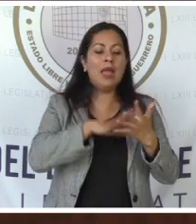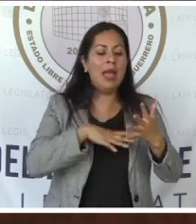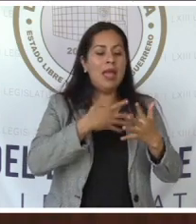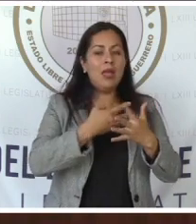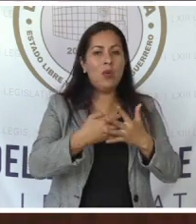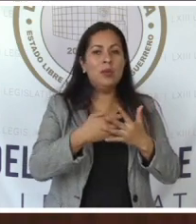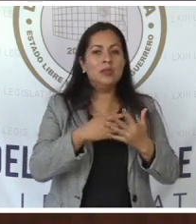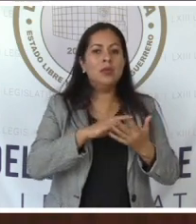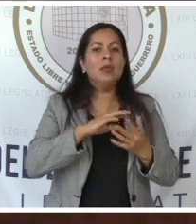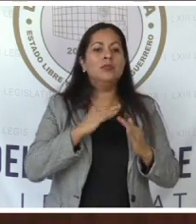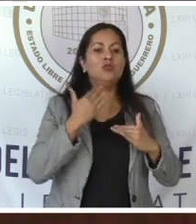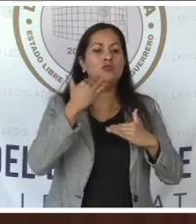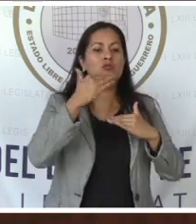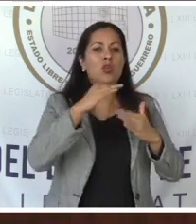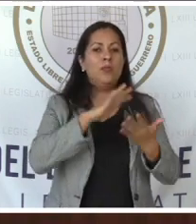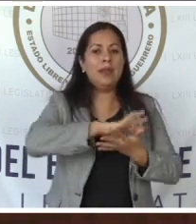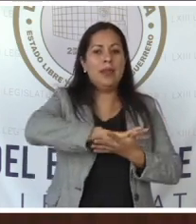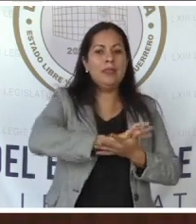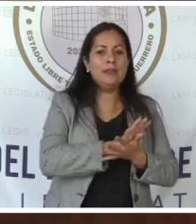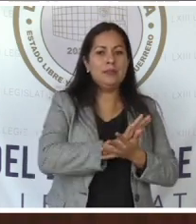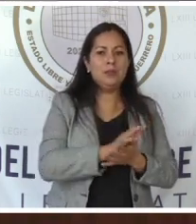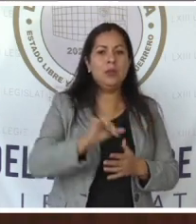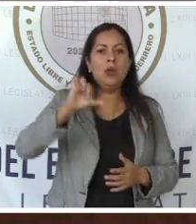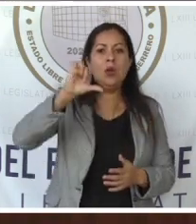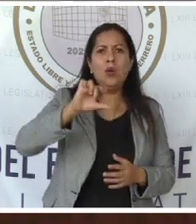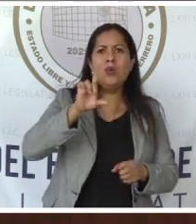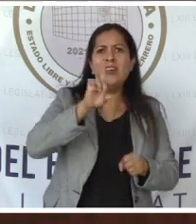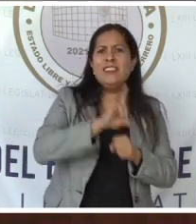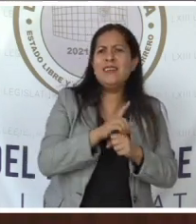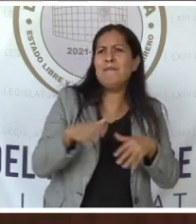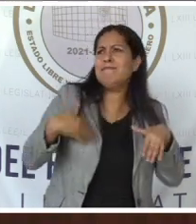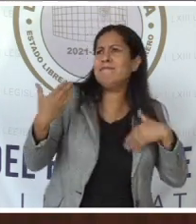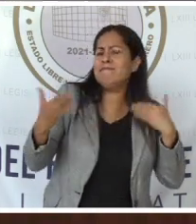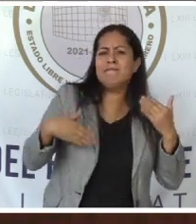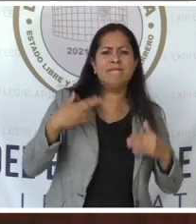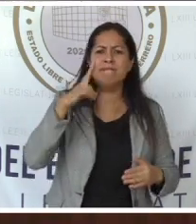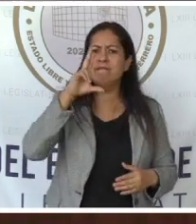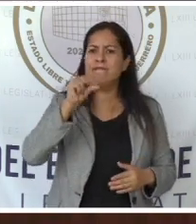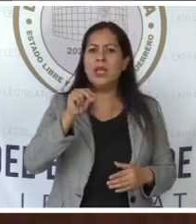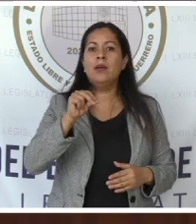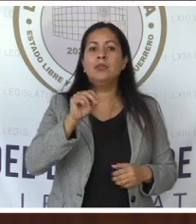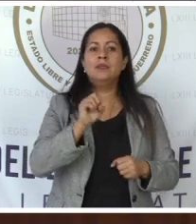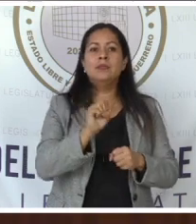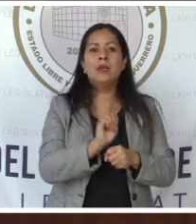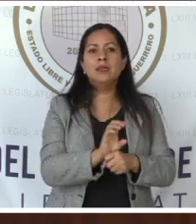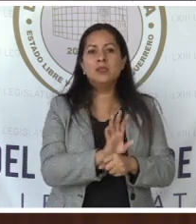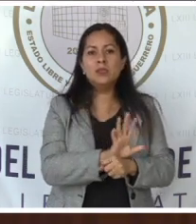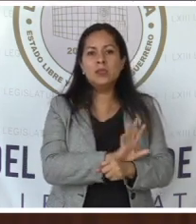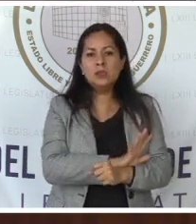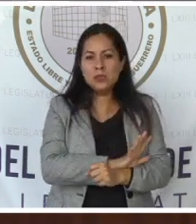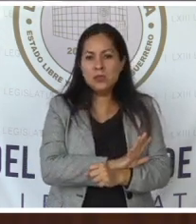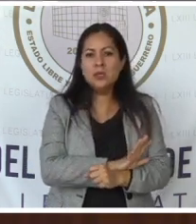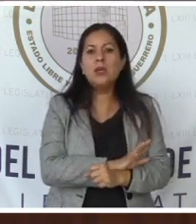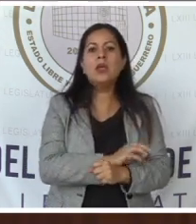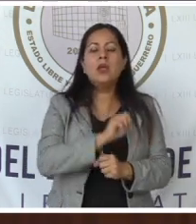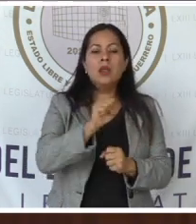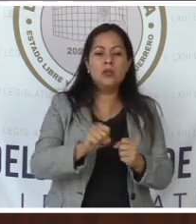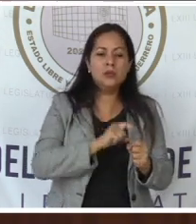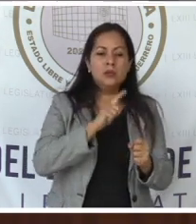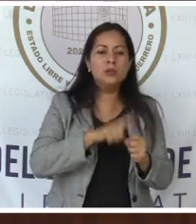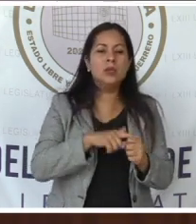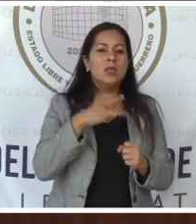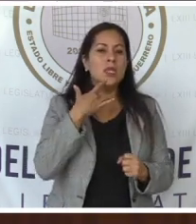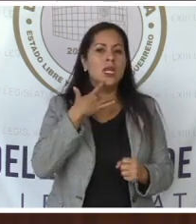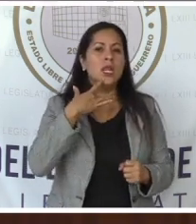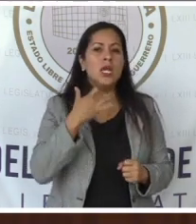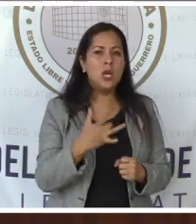sobre la Discriminación. Hoy no es un día de festejo, es para sensibilizar a la sociedad de la